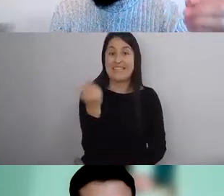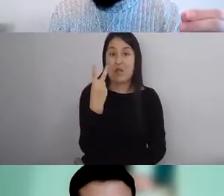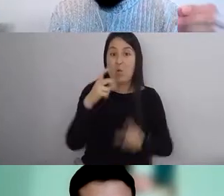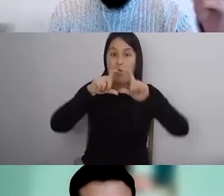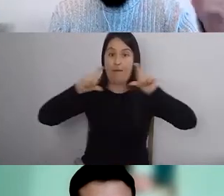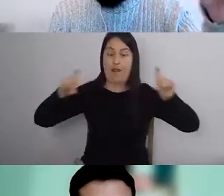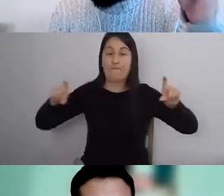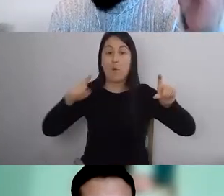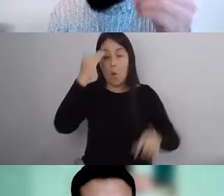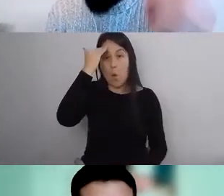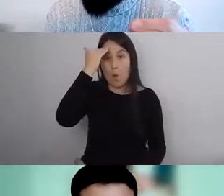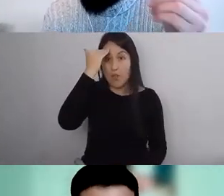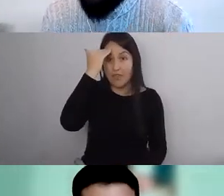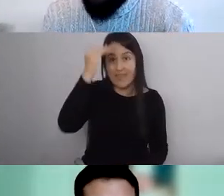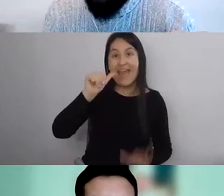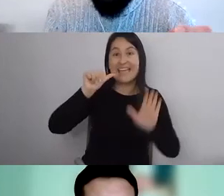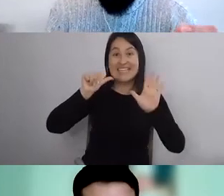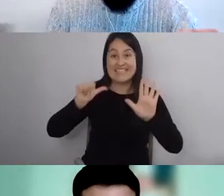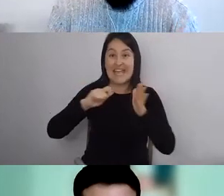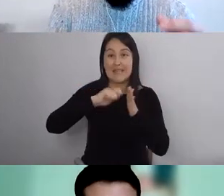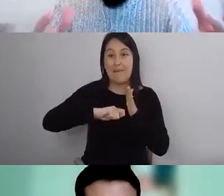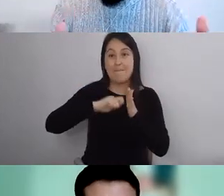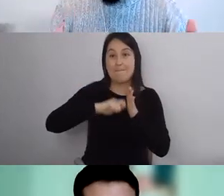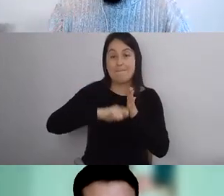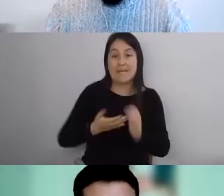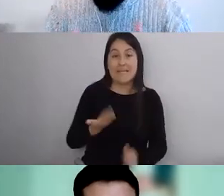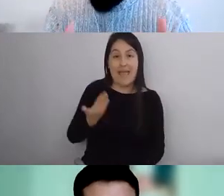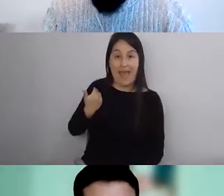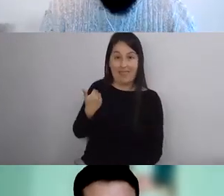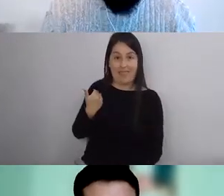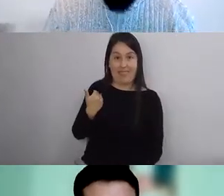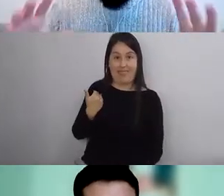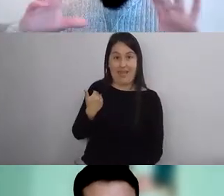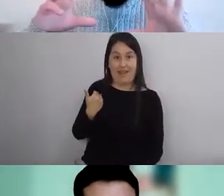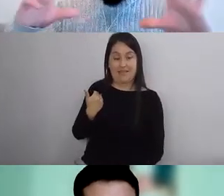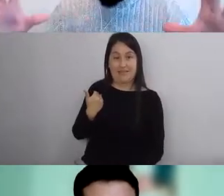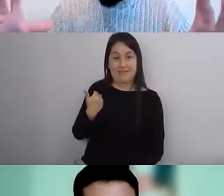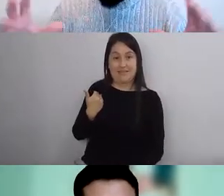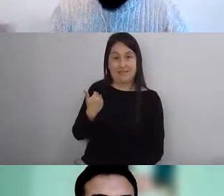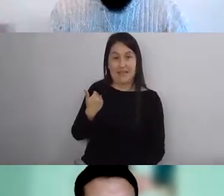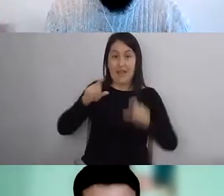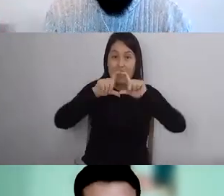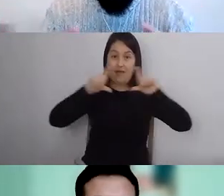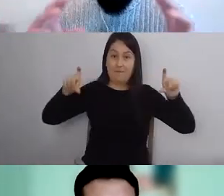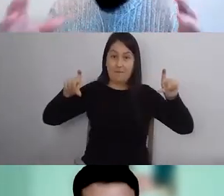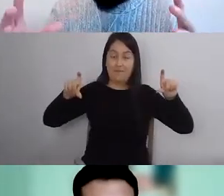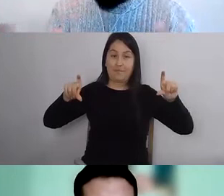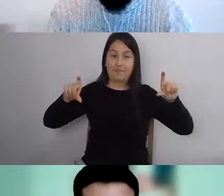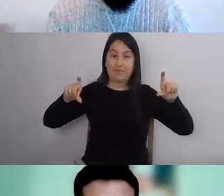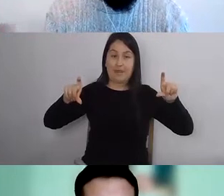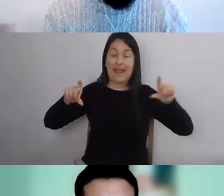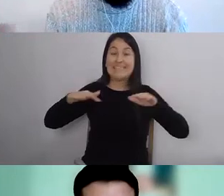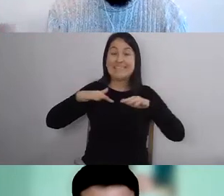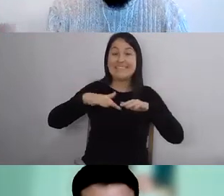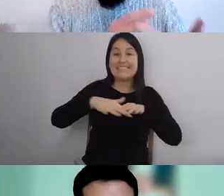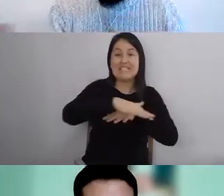un día hace unos 6 meses atrás. Acá aparece en la pantalla un cuadro que cubre un cuadro naranjo que cubre